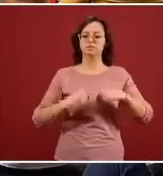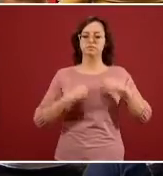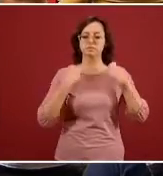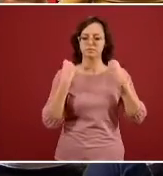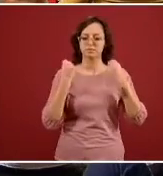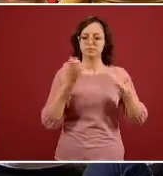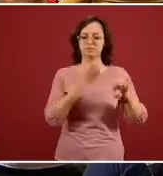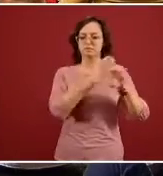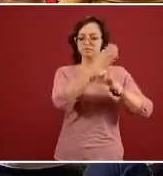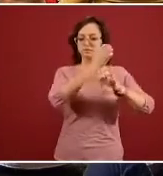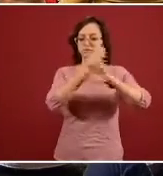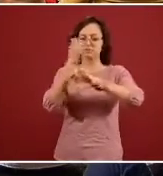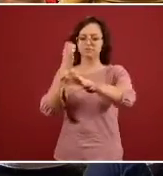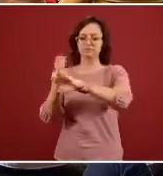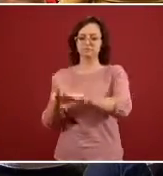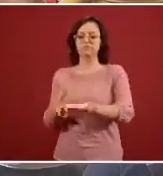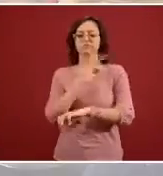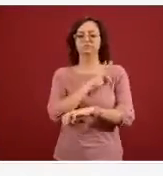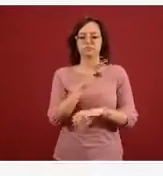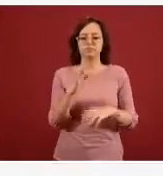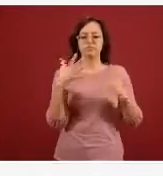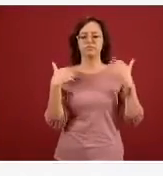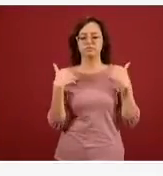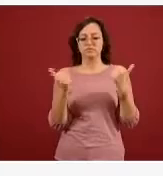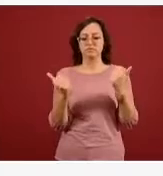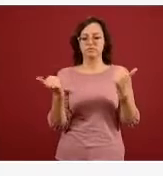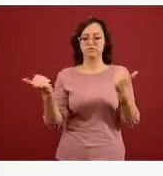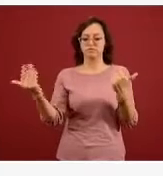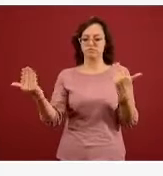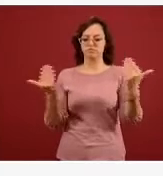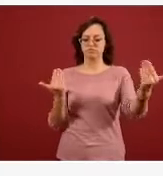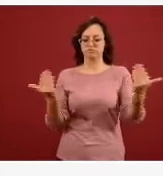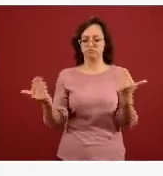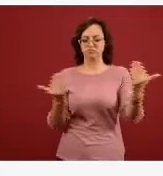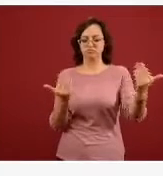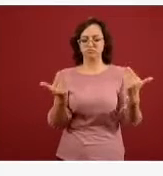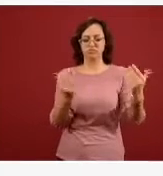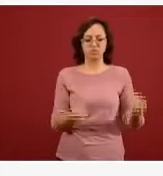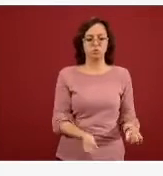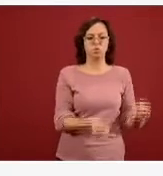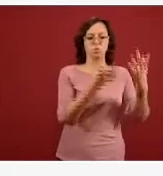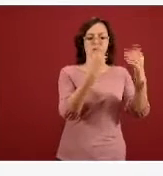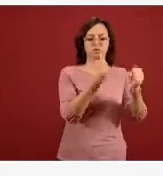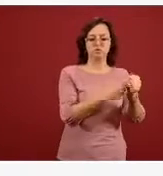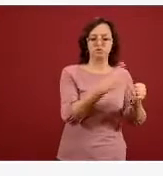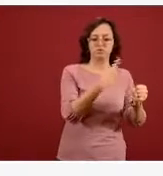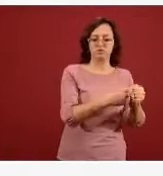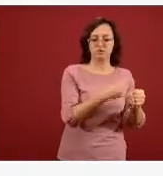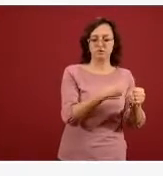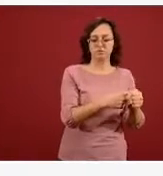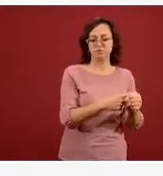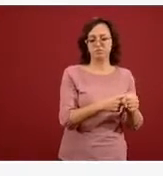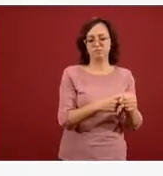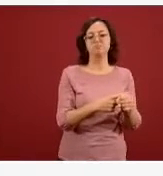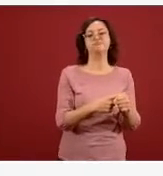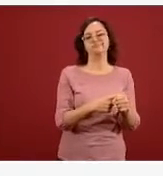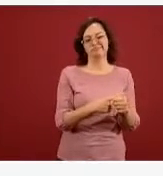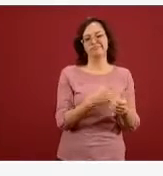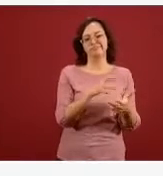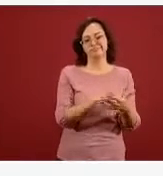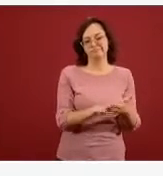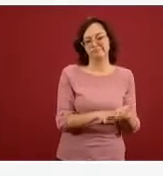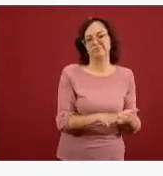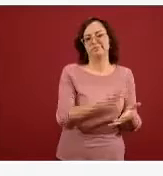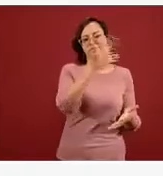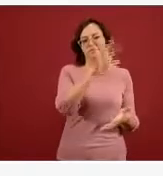Y lo que nos permite es entender o hacer comparables los números de casos, que obviamente son más, es un mayor número